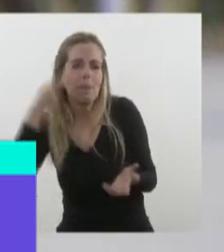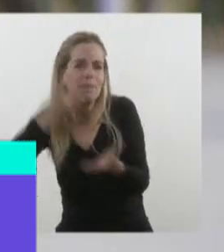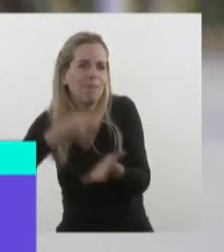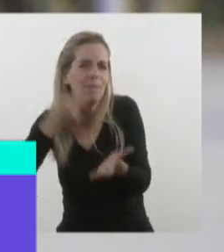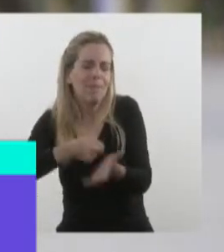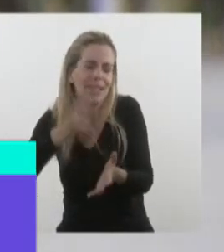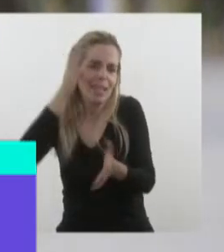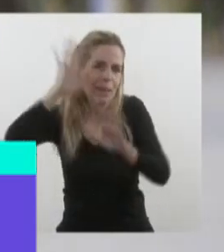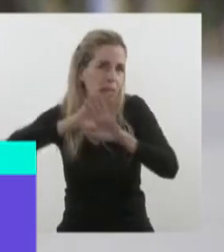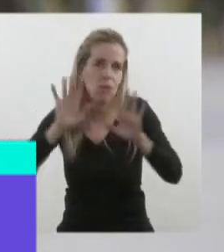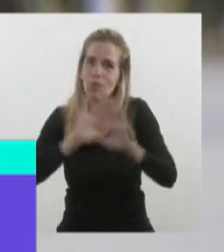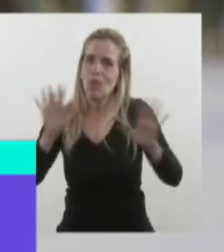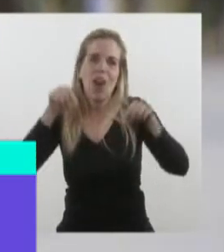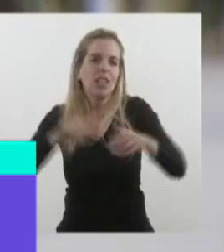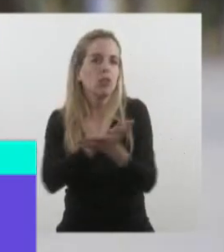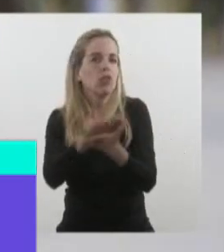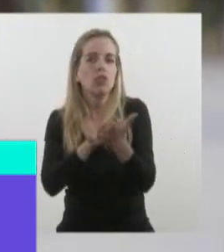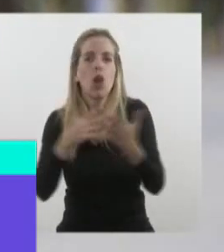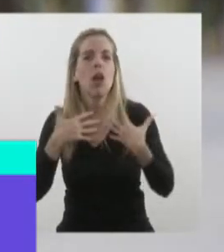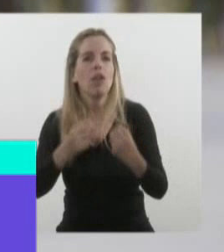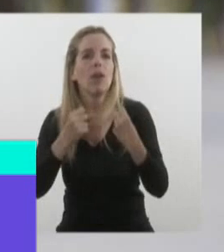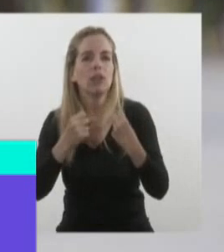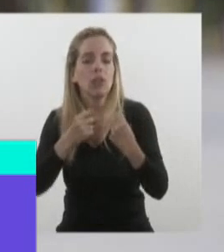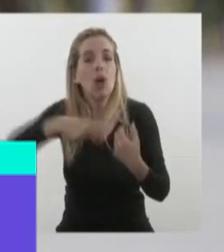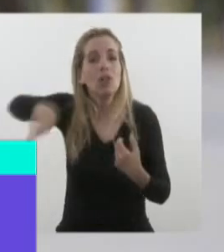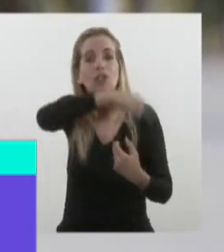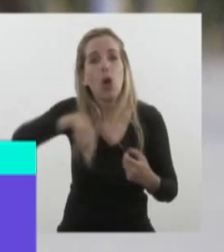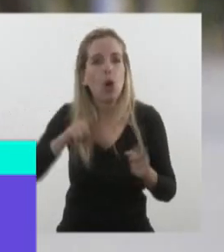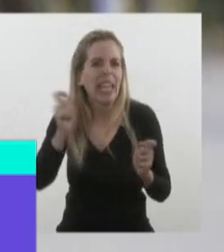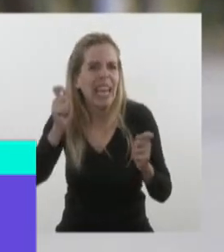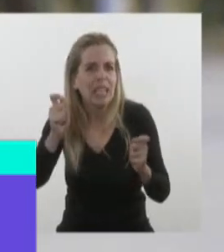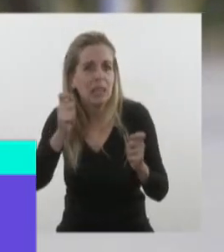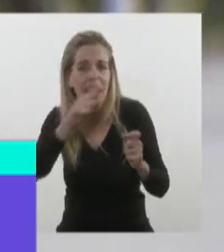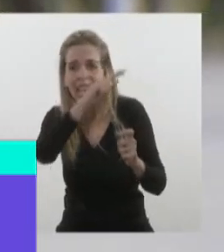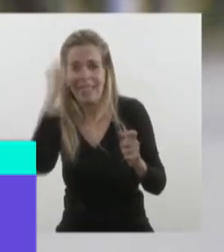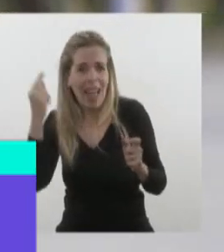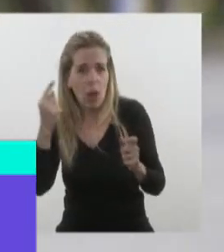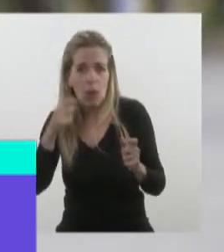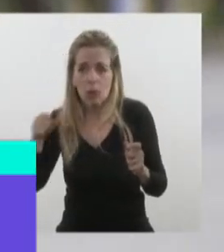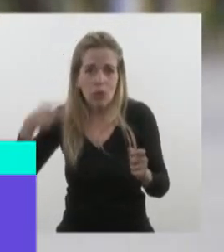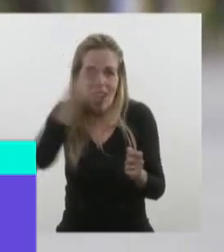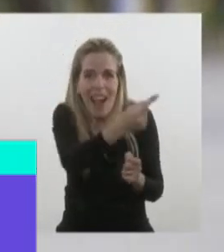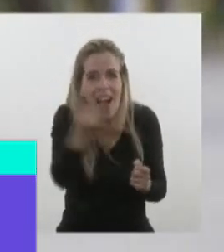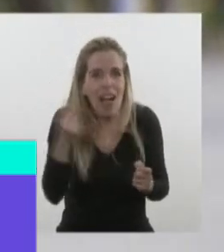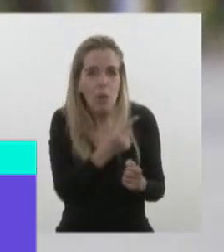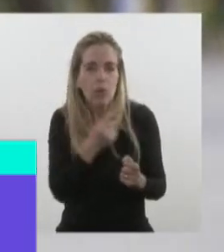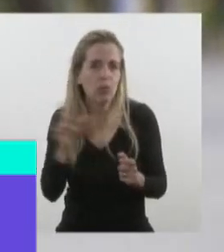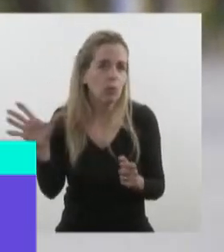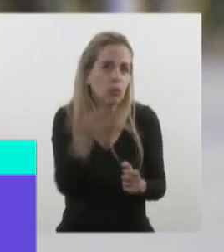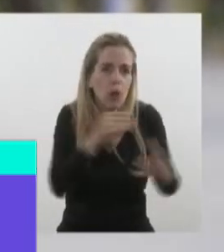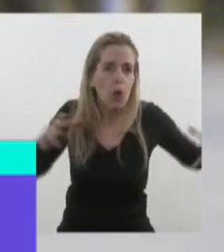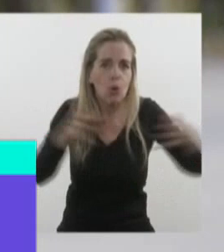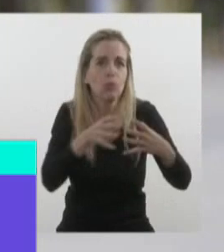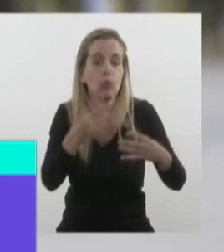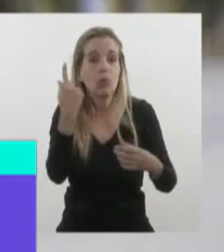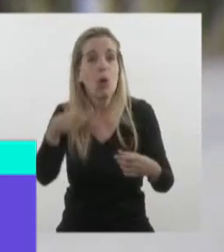resuelve con el esfuerzo de todos, que finalmente es el Estado mismo. El Estado somos todos y cada uno de nosotros. Y cuando el